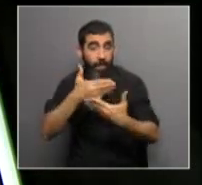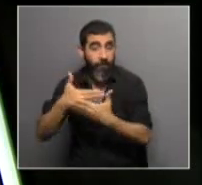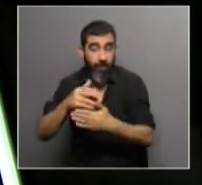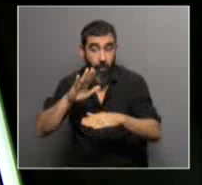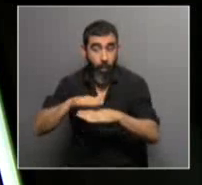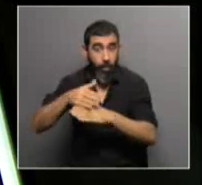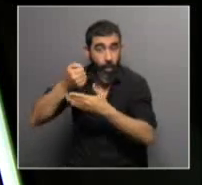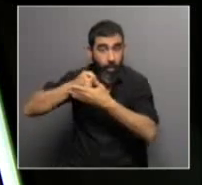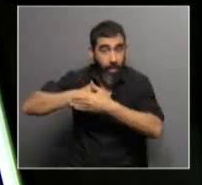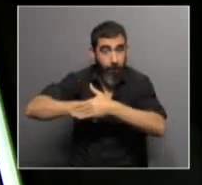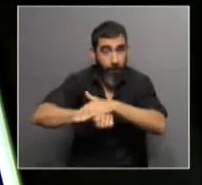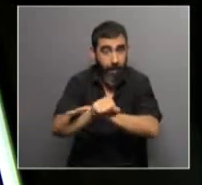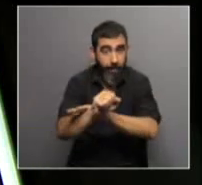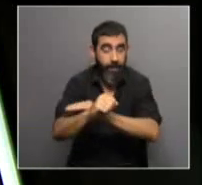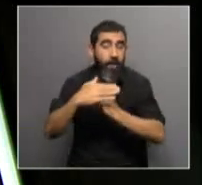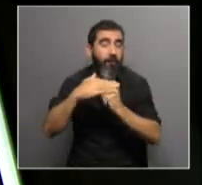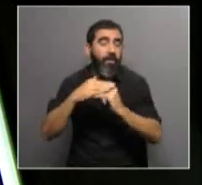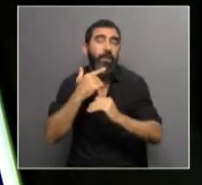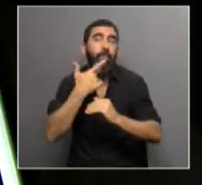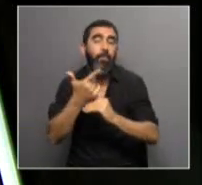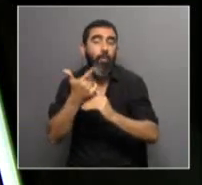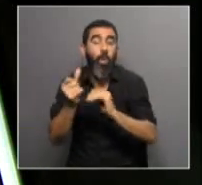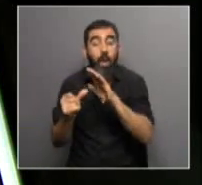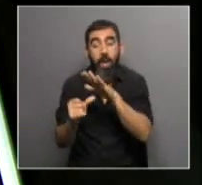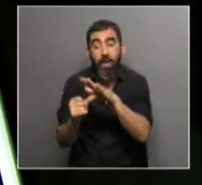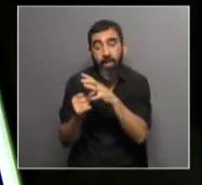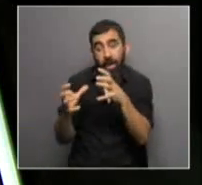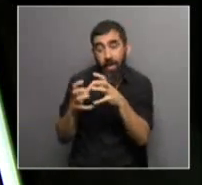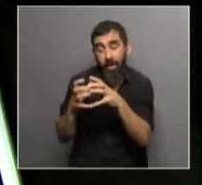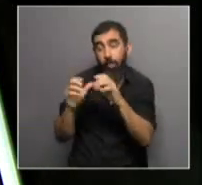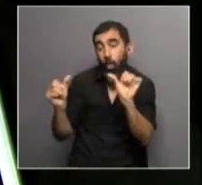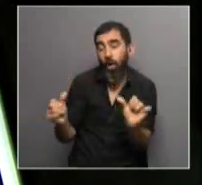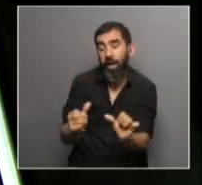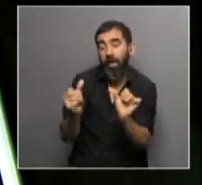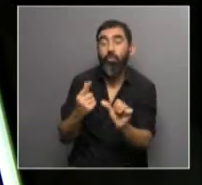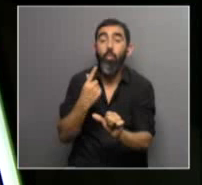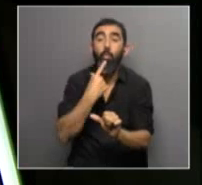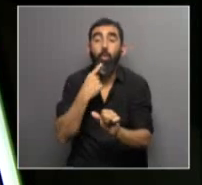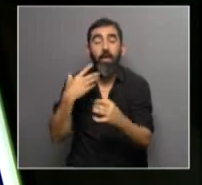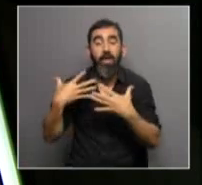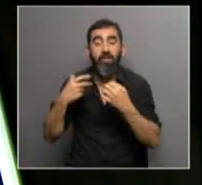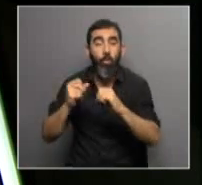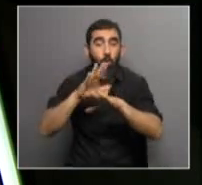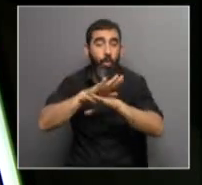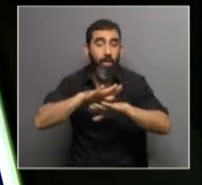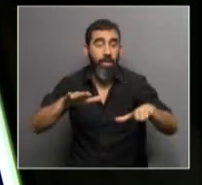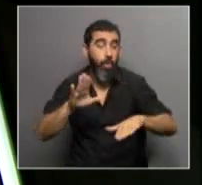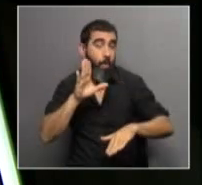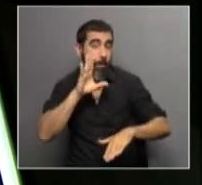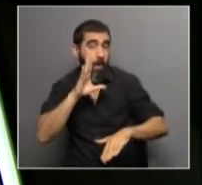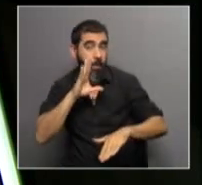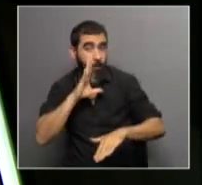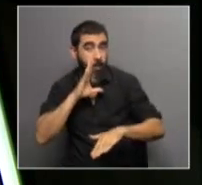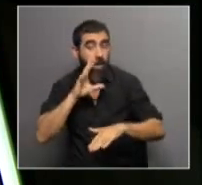fueron la base por ejemplo para liderar un equipo que desarrolló políticas de salud materno-infantil entre las cuales